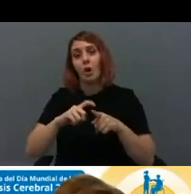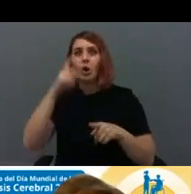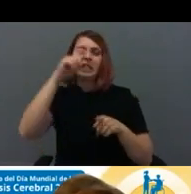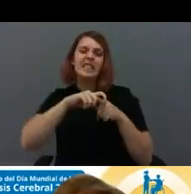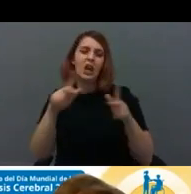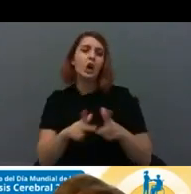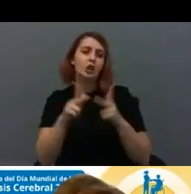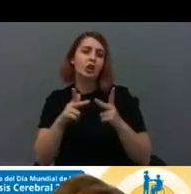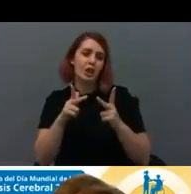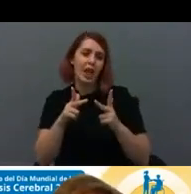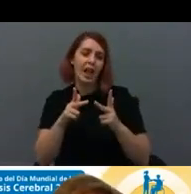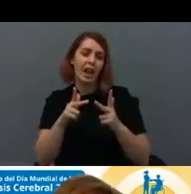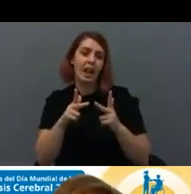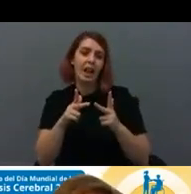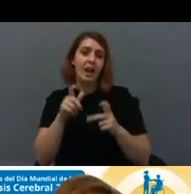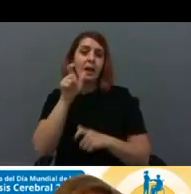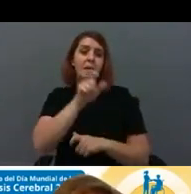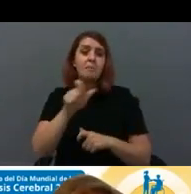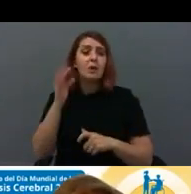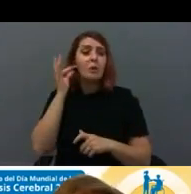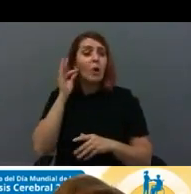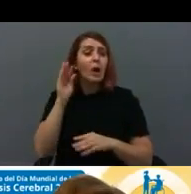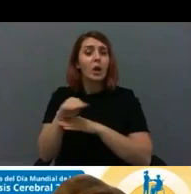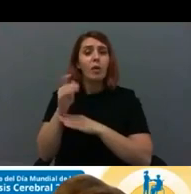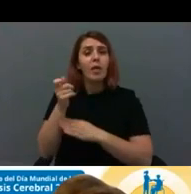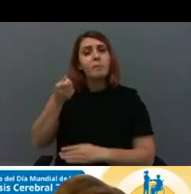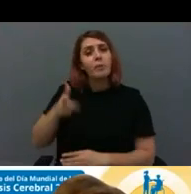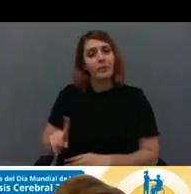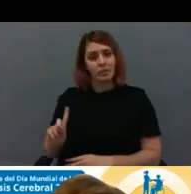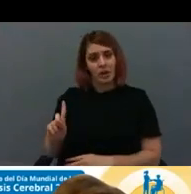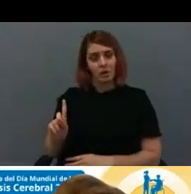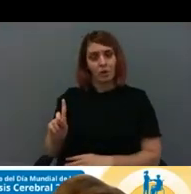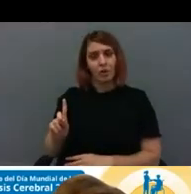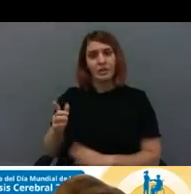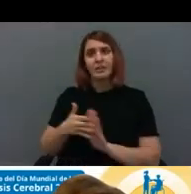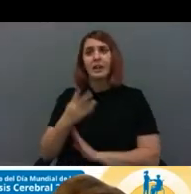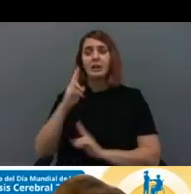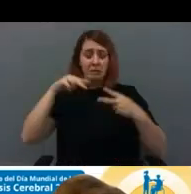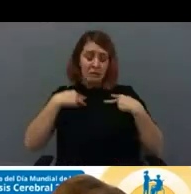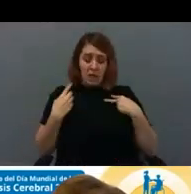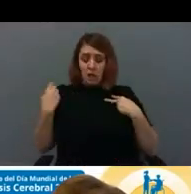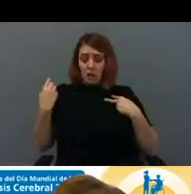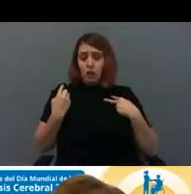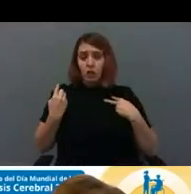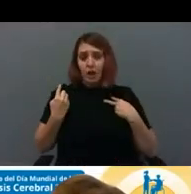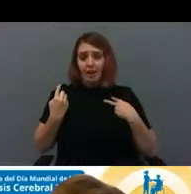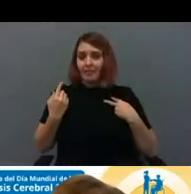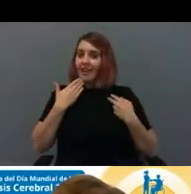manera, a todas las mujeres cuidadoras, no profesionales, de no verse solas, sino tener esa red de